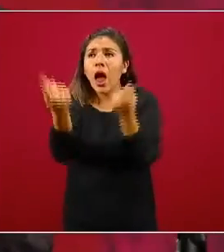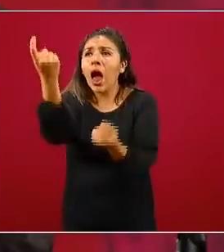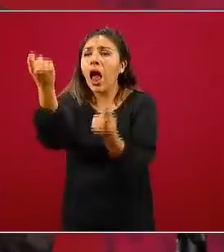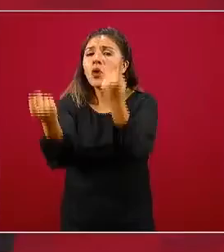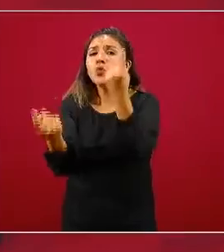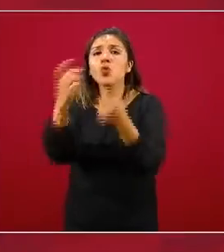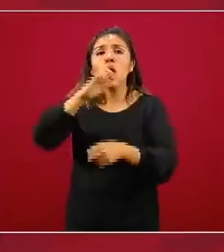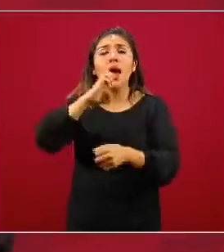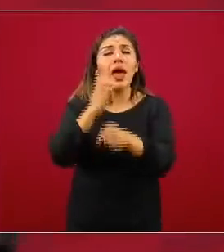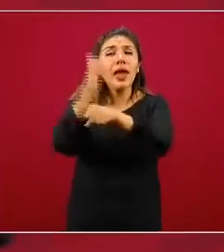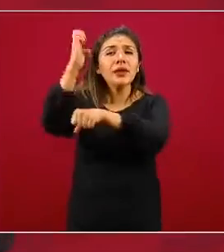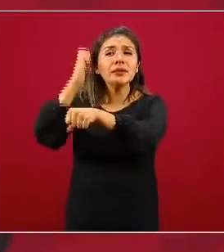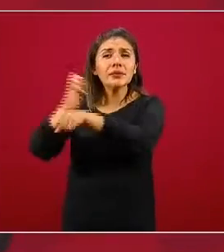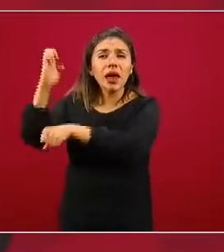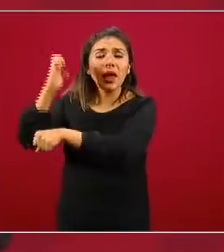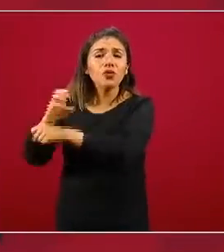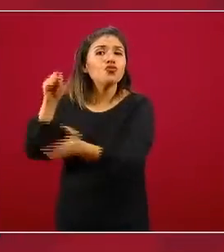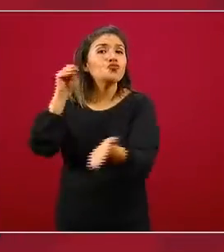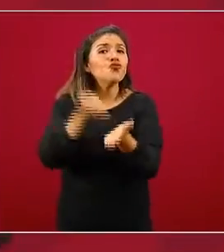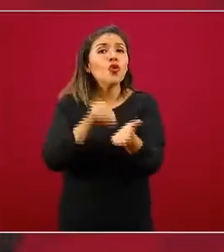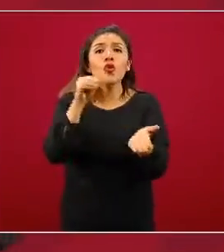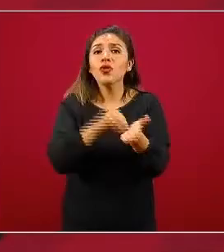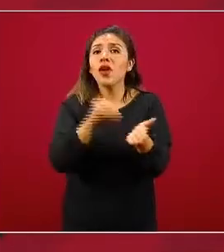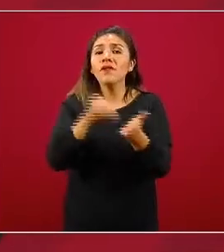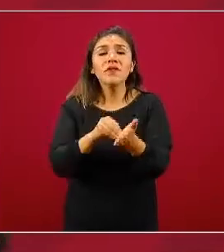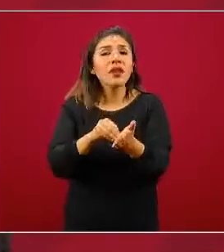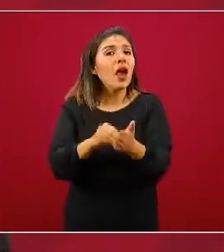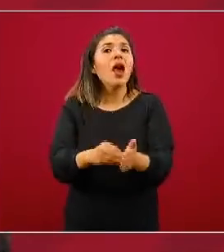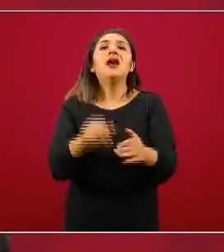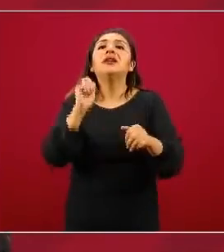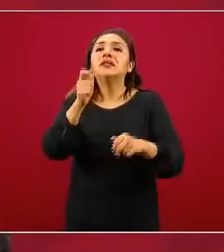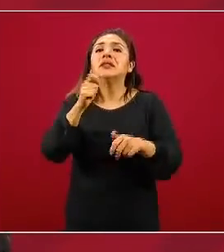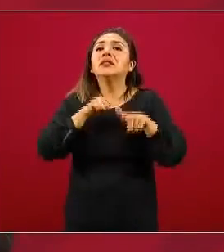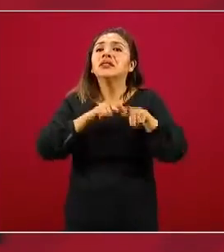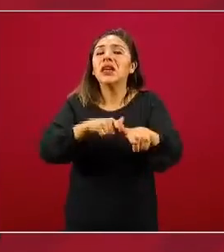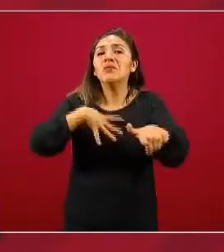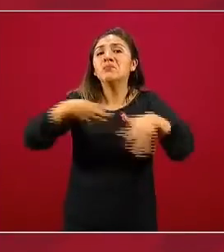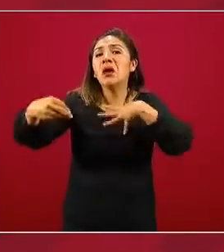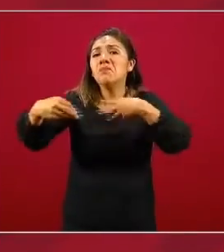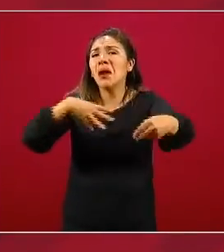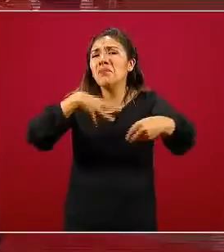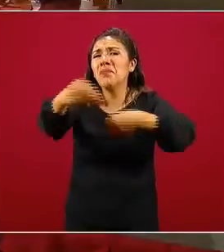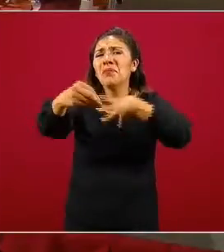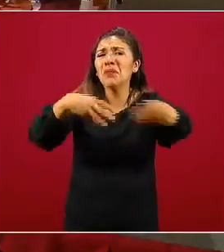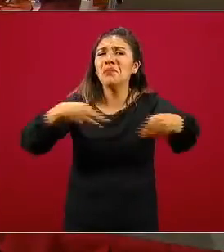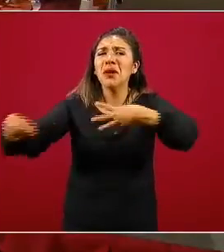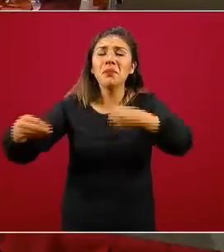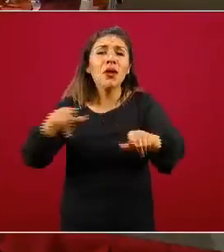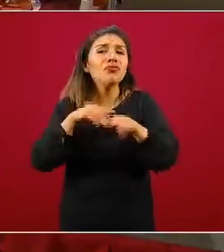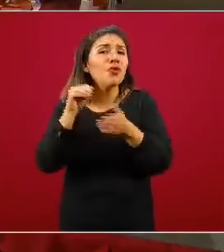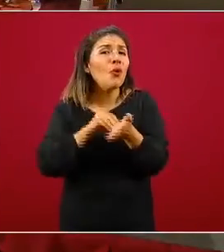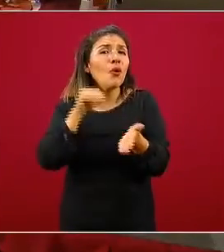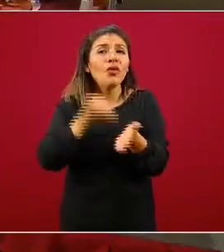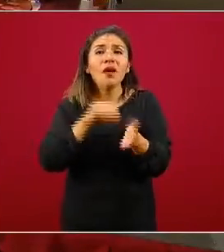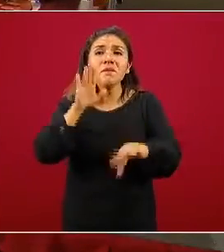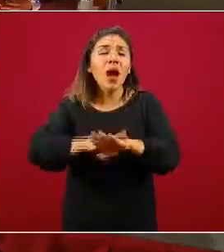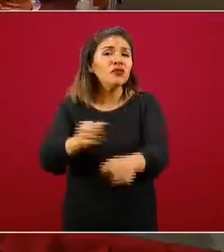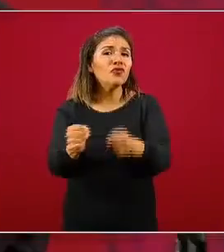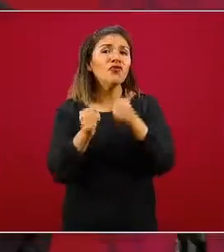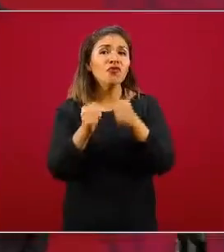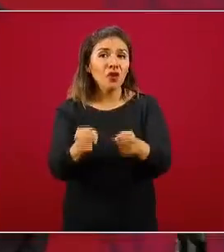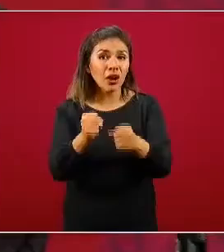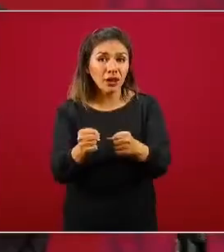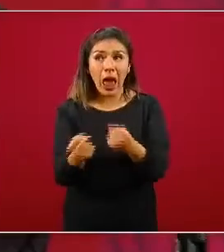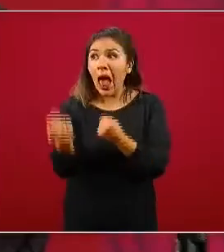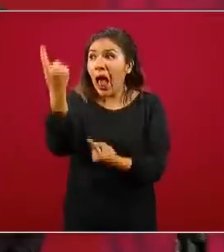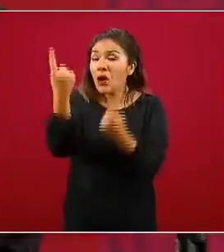estados estarán todavía en intensa transmisión. Todavía van a estar en intensa transmisión. En